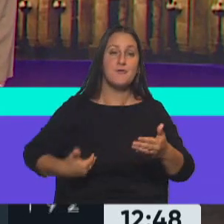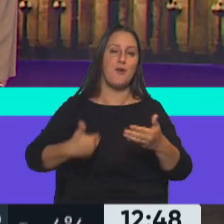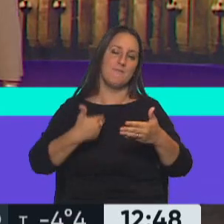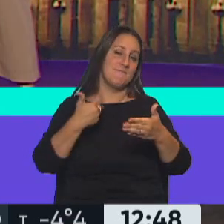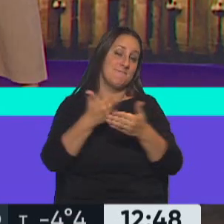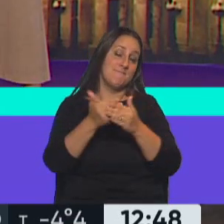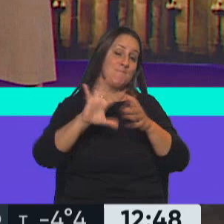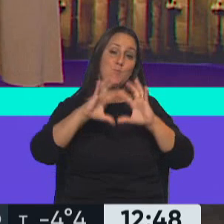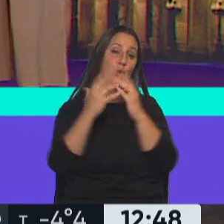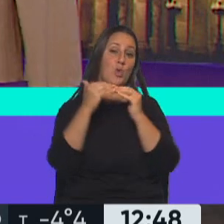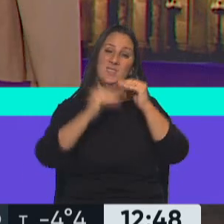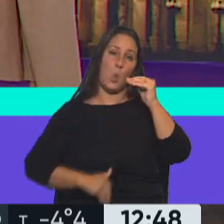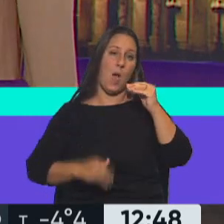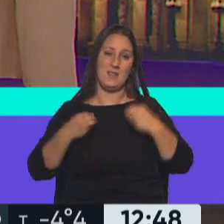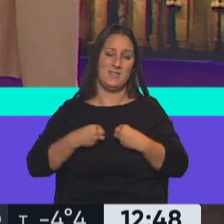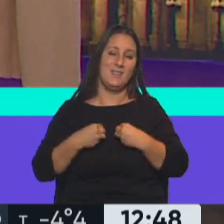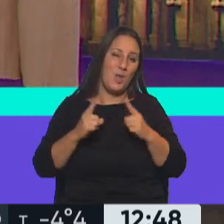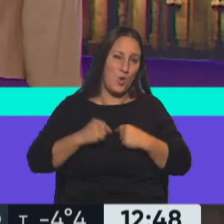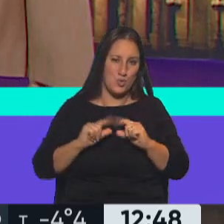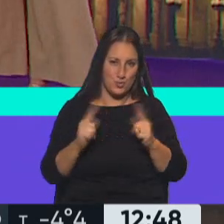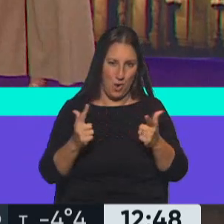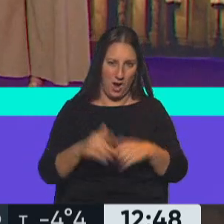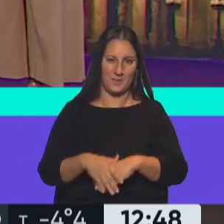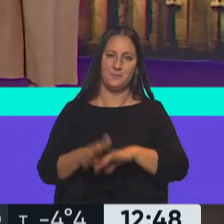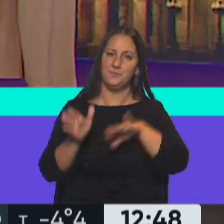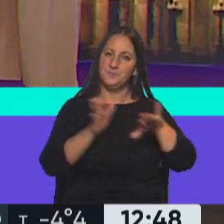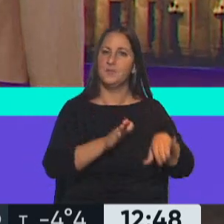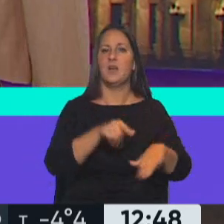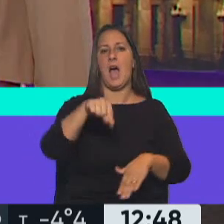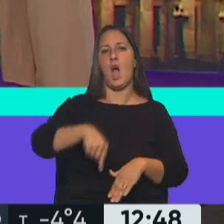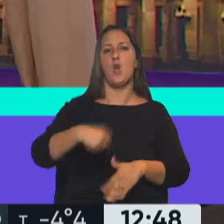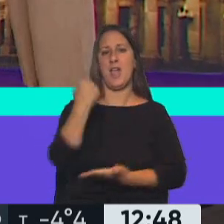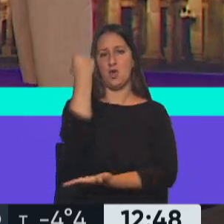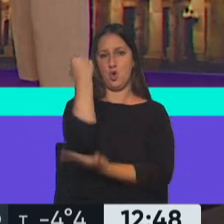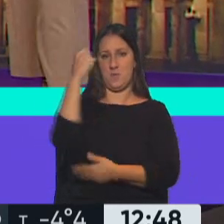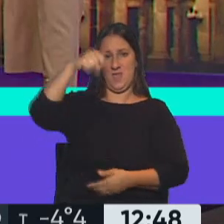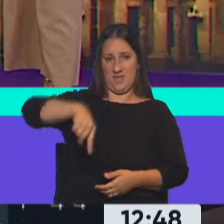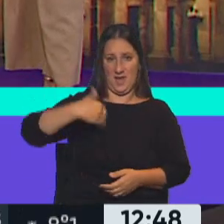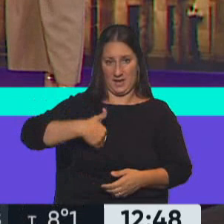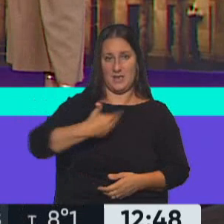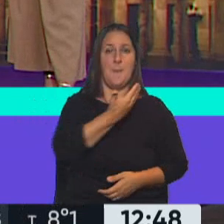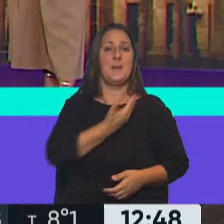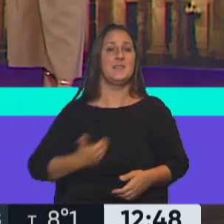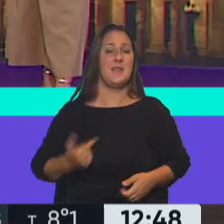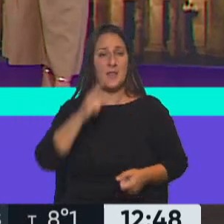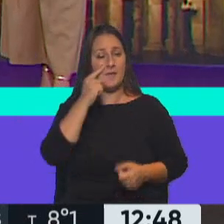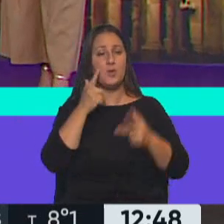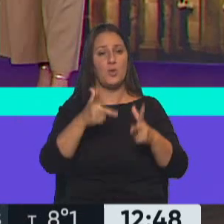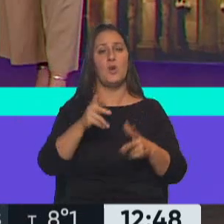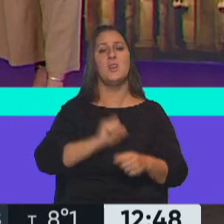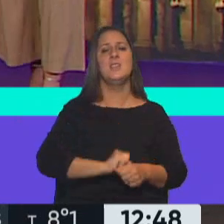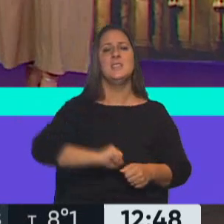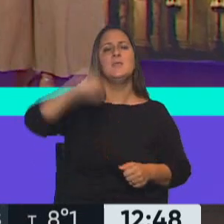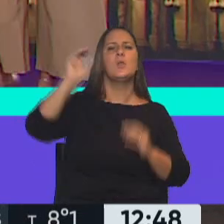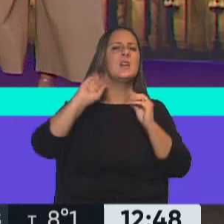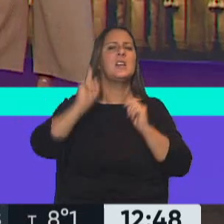conmueve tampoco por una pandemia. Avancemos ahora sí, nos metemos en la economía local. El presidente dijo, la inflación es